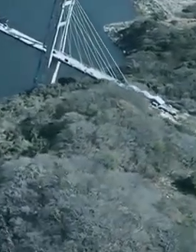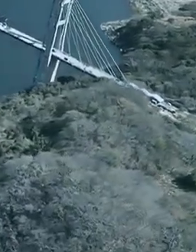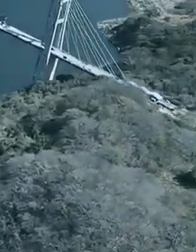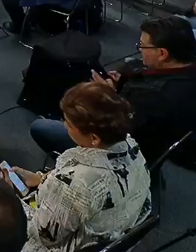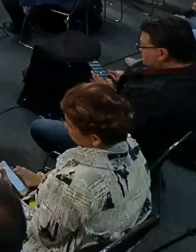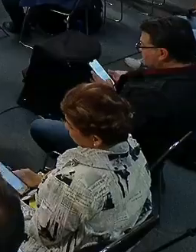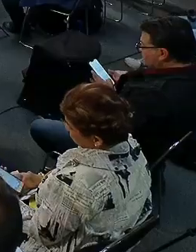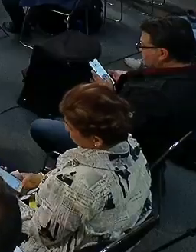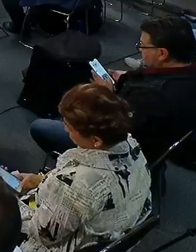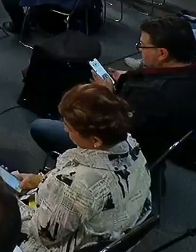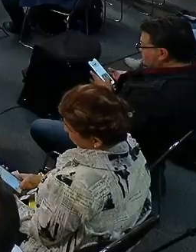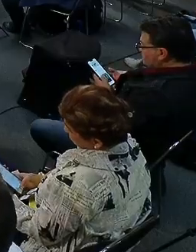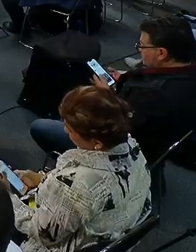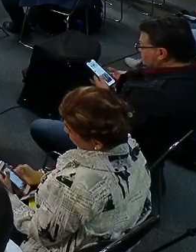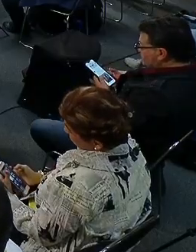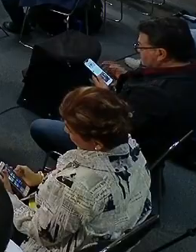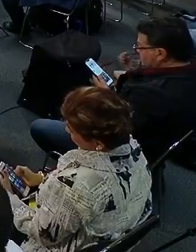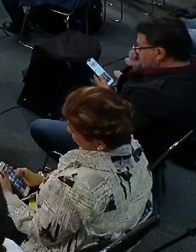Entonces, ahí